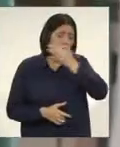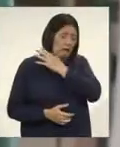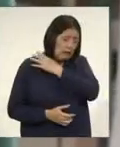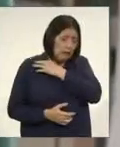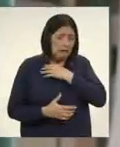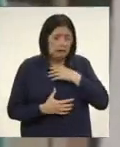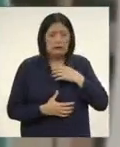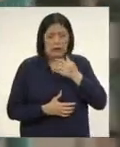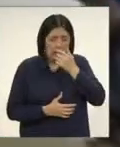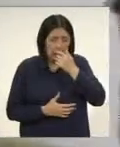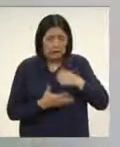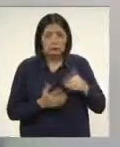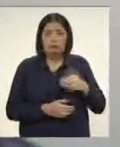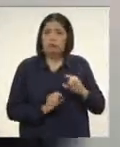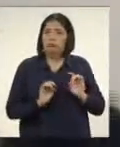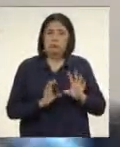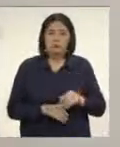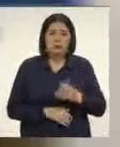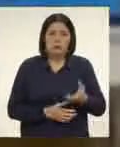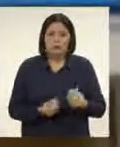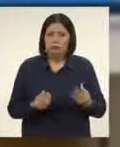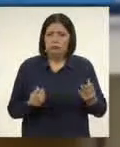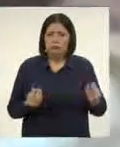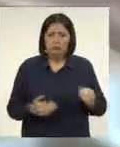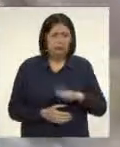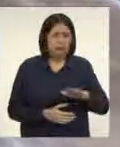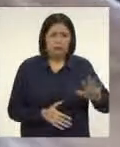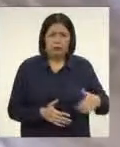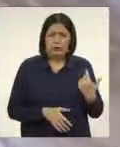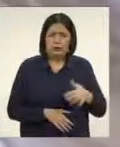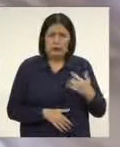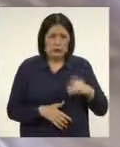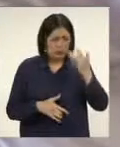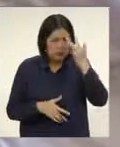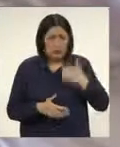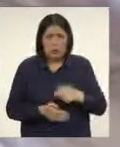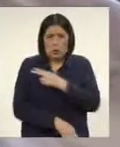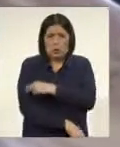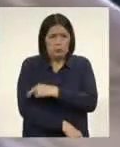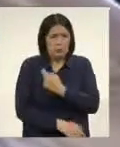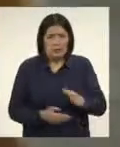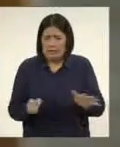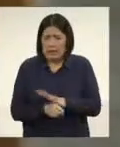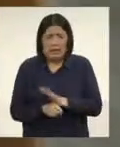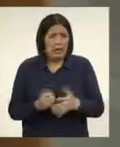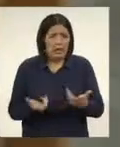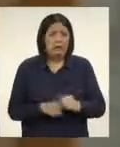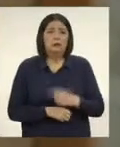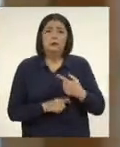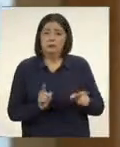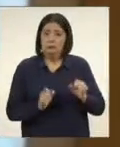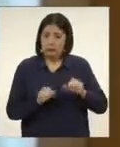de forma preocupante. La cantidad de infantes afectados ha provocado que el hospital ya no se dé abasto, pero se